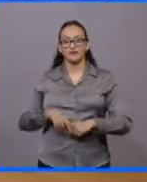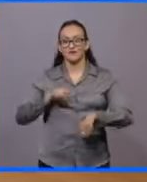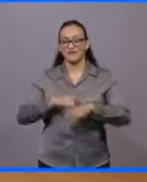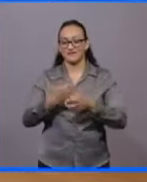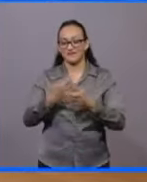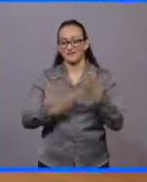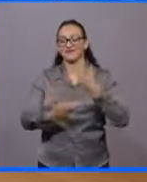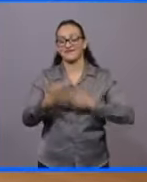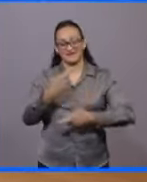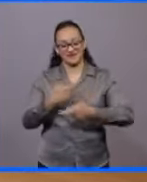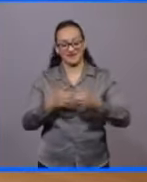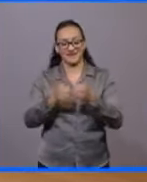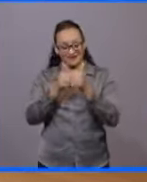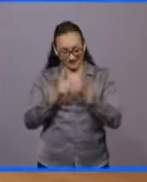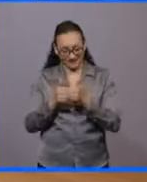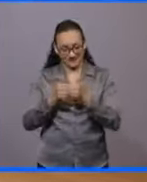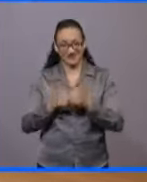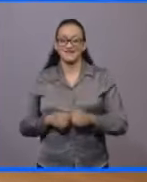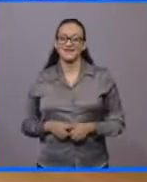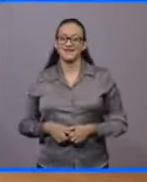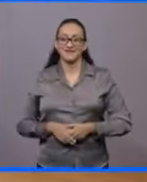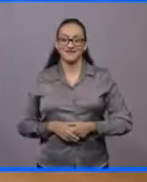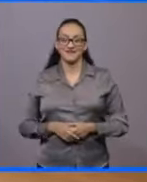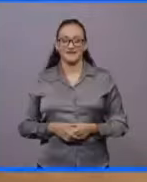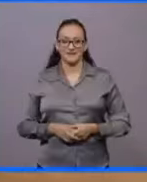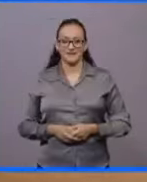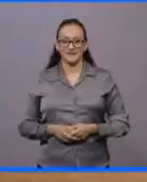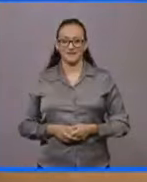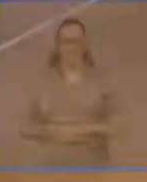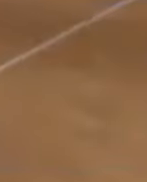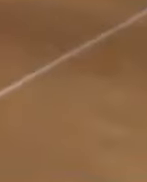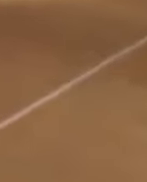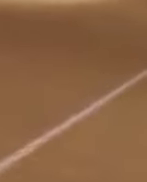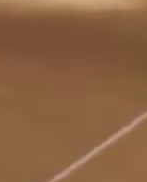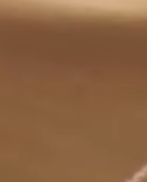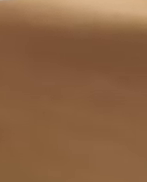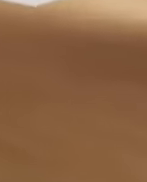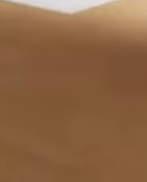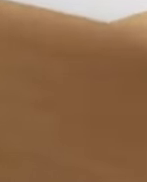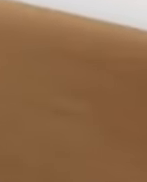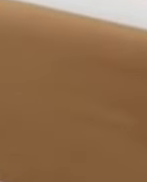Vámonos rápidamente a una pausa, no se vaya, volvemos con más.